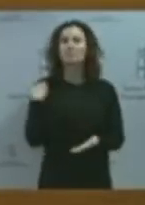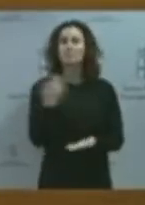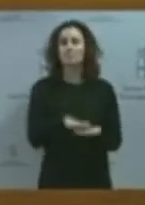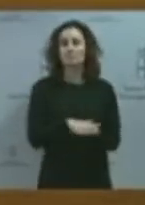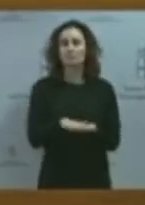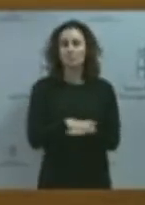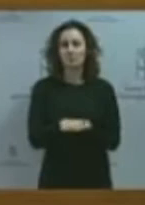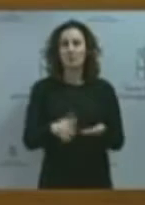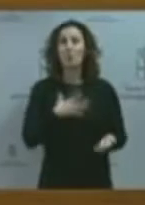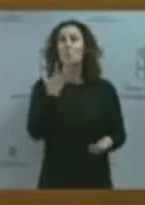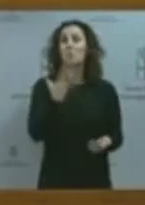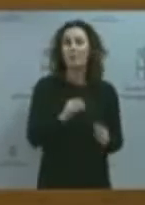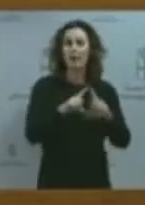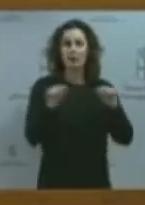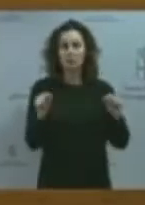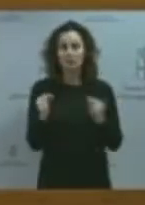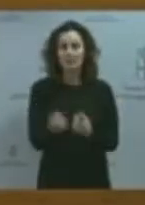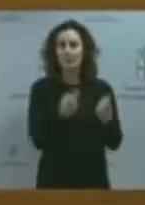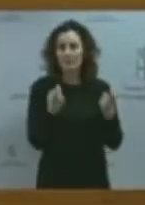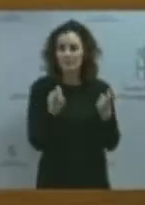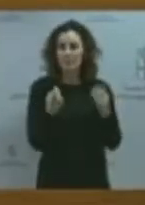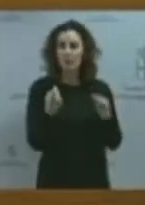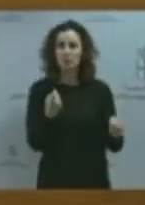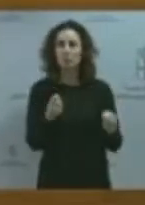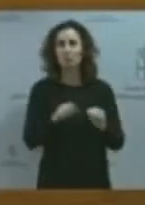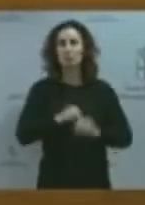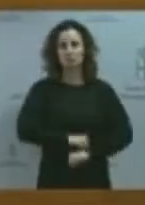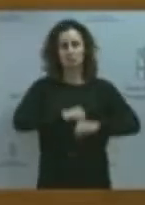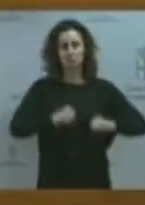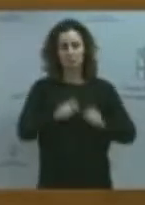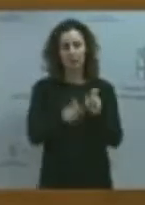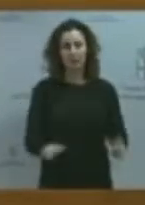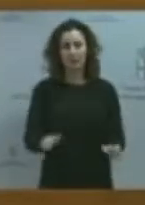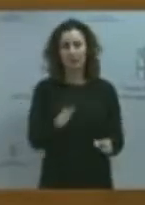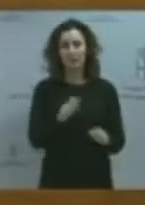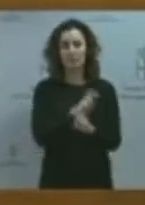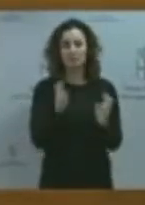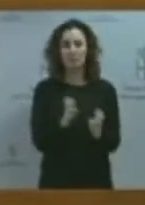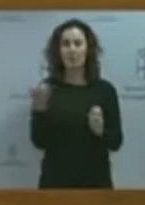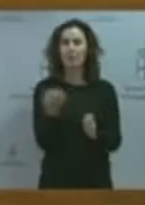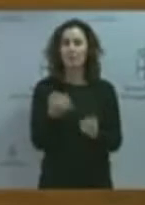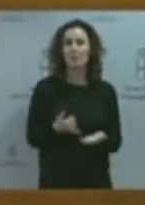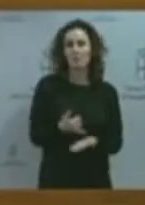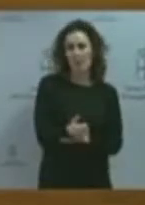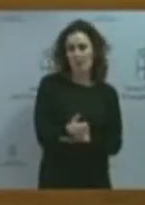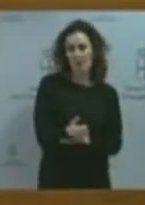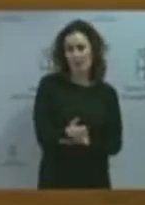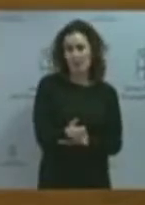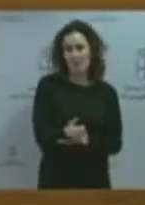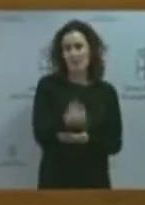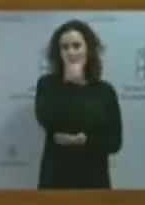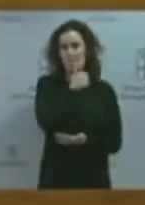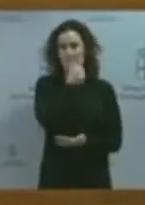de fijar población en las zonas rurales. Nos parece fundamental que también se beneficie o se mire a este espacio